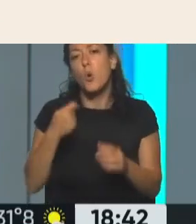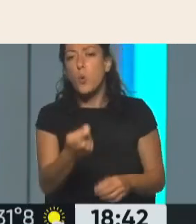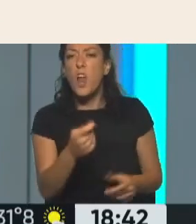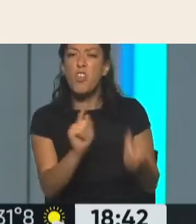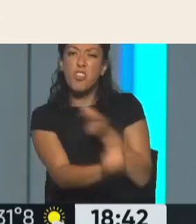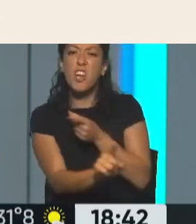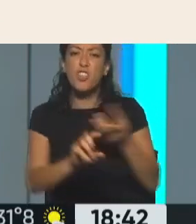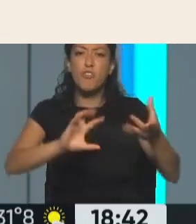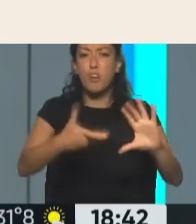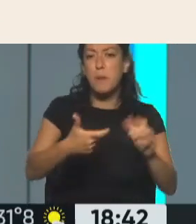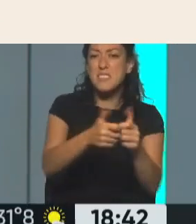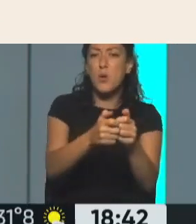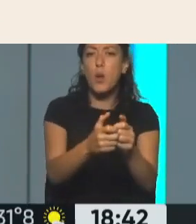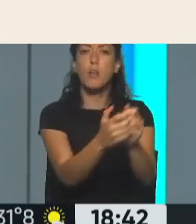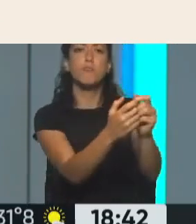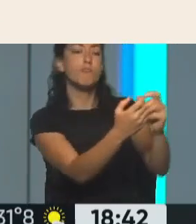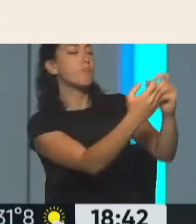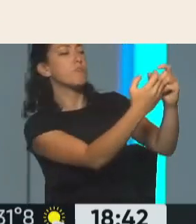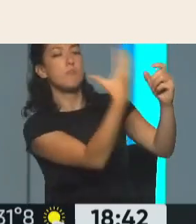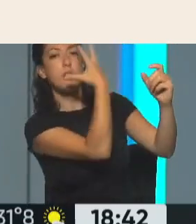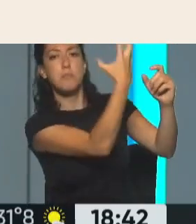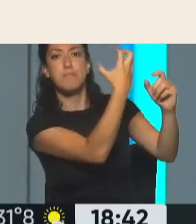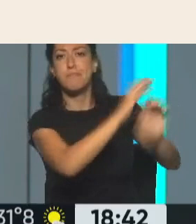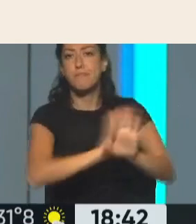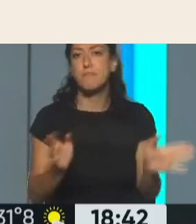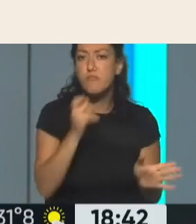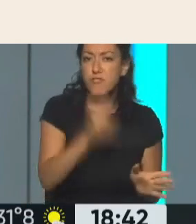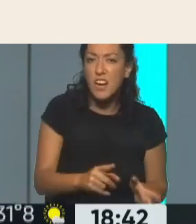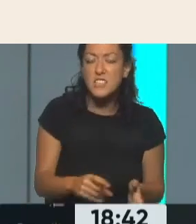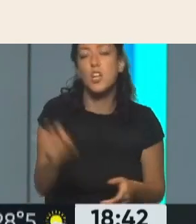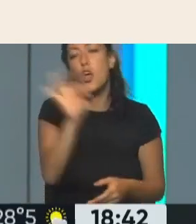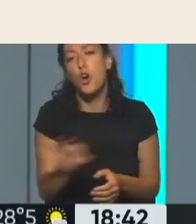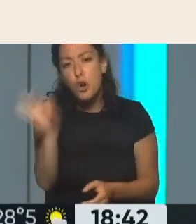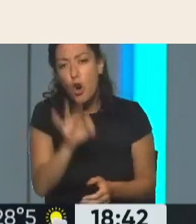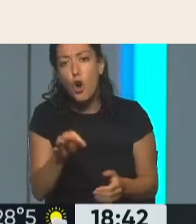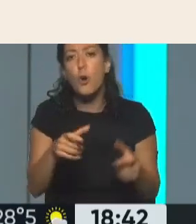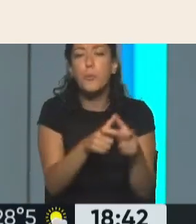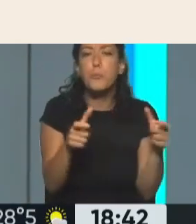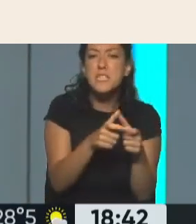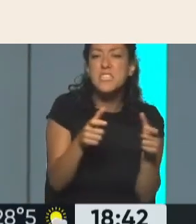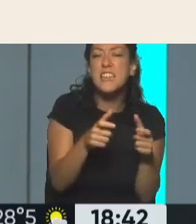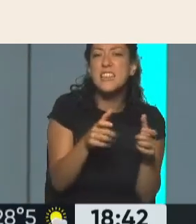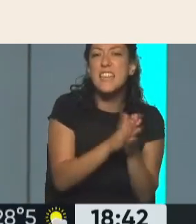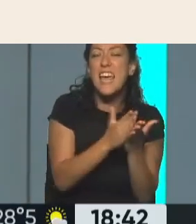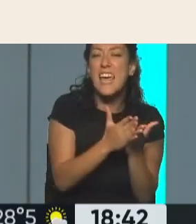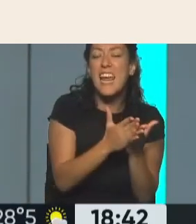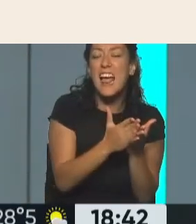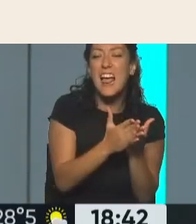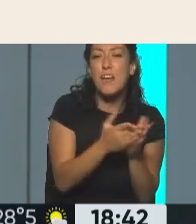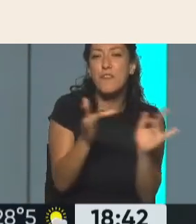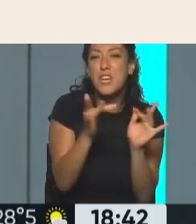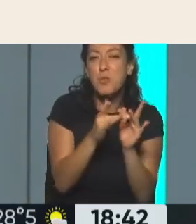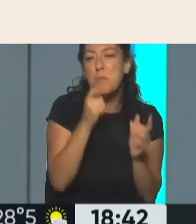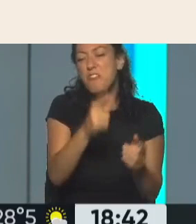en el celular, luego registrarse por única vez con DNI formato tarjeta y por último dar fe de vida con reconocimiento